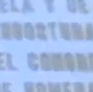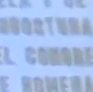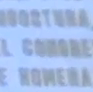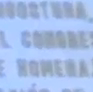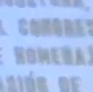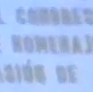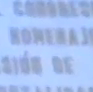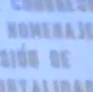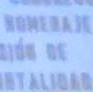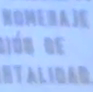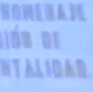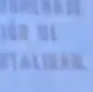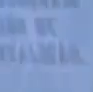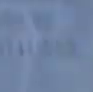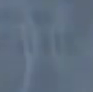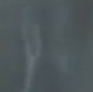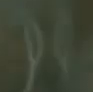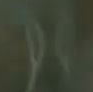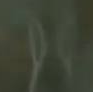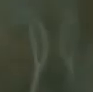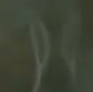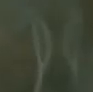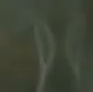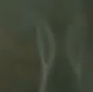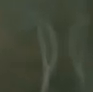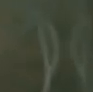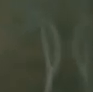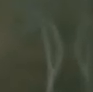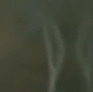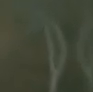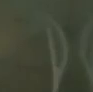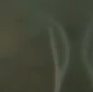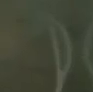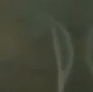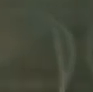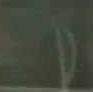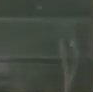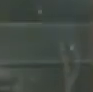Saberes Africanos, Americanos y Caribeños.